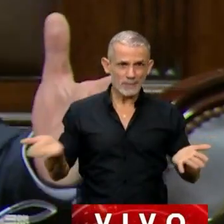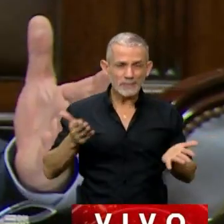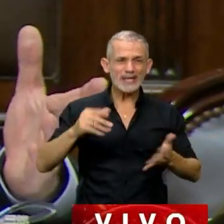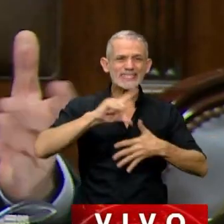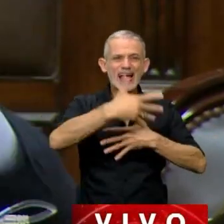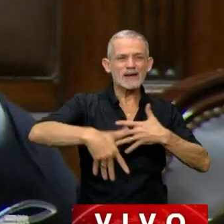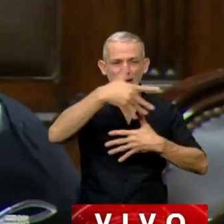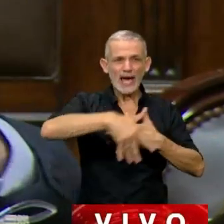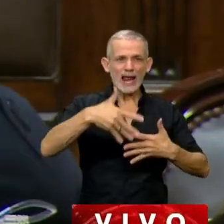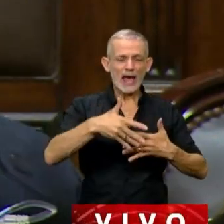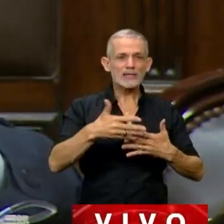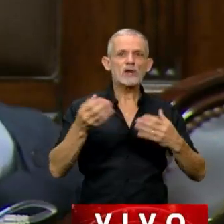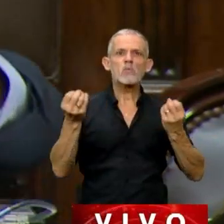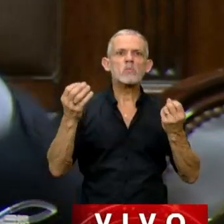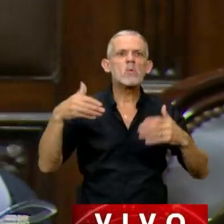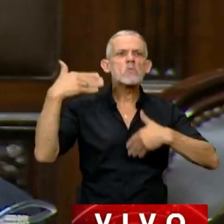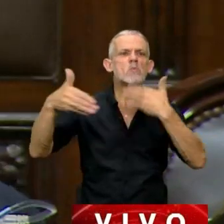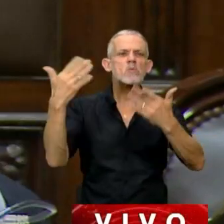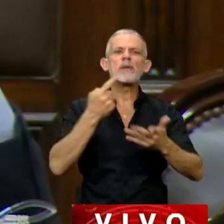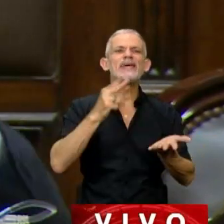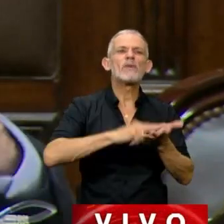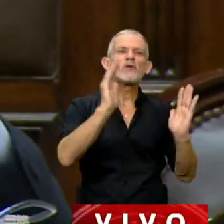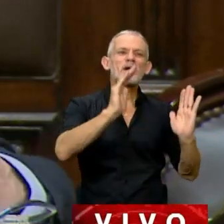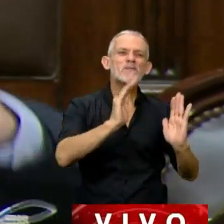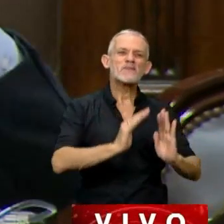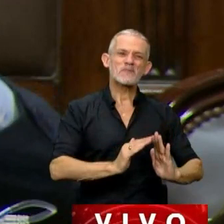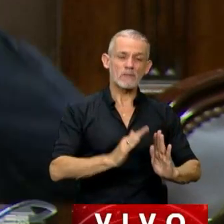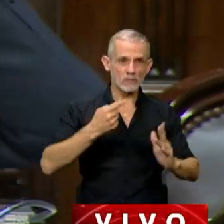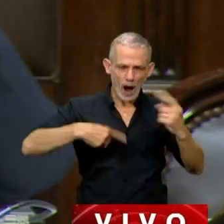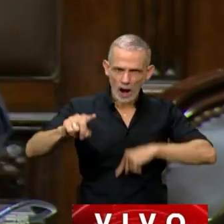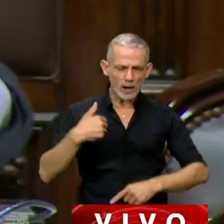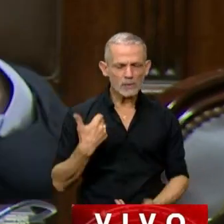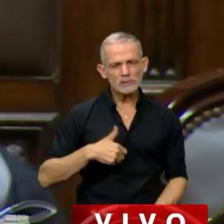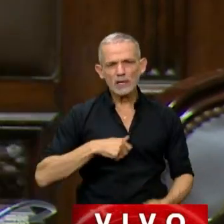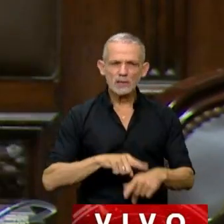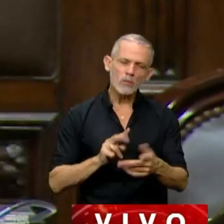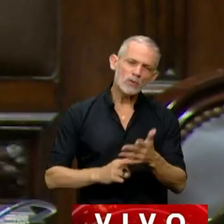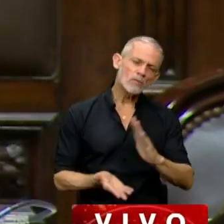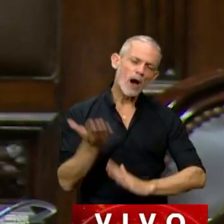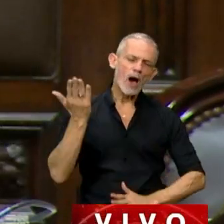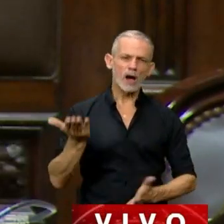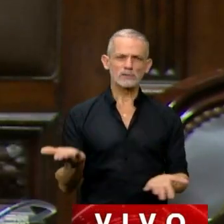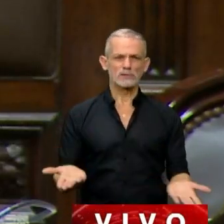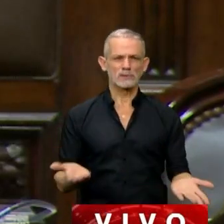países de la región, les está yendo muy bien bajando los impuestos. Nosotros estamos al revés, subiendo los impuestos.